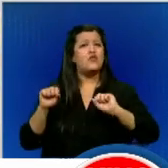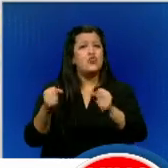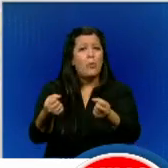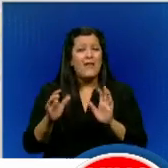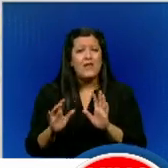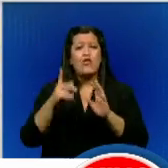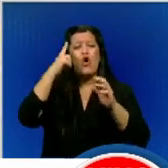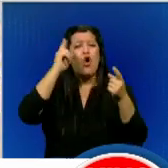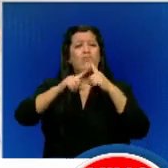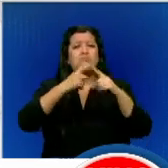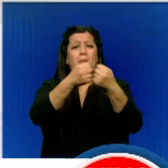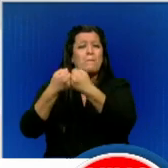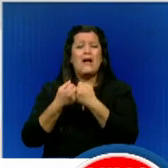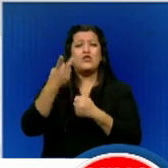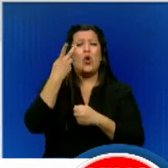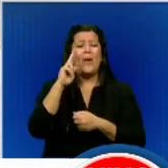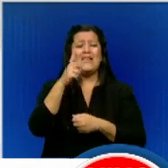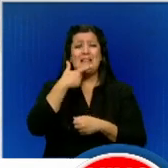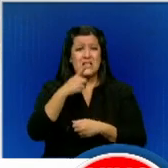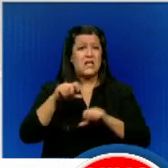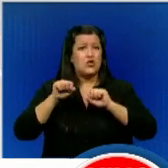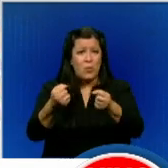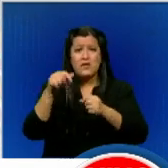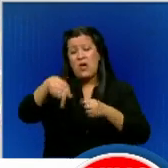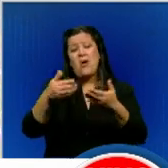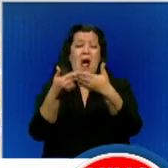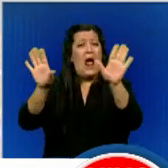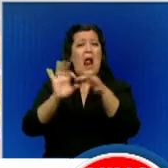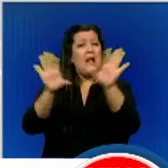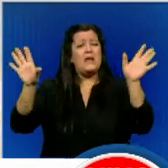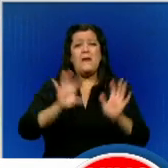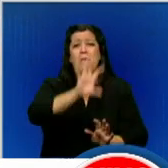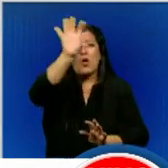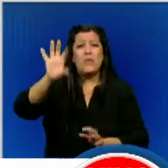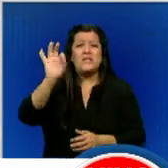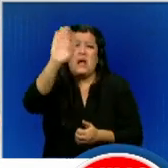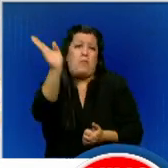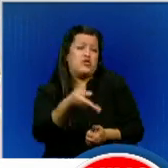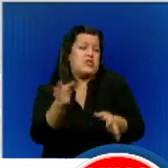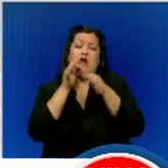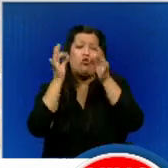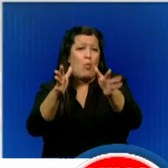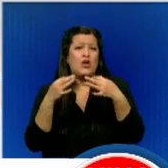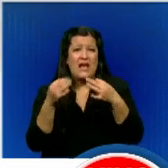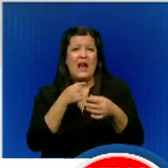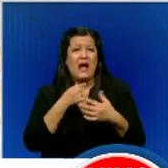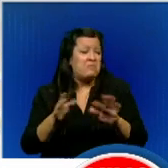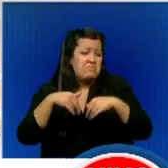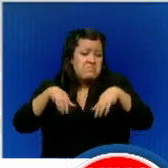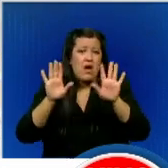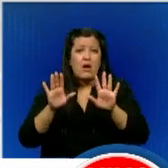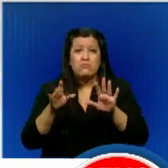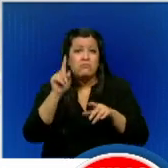el pacto del 2017 ahora se libera o sea las provincias pueden poner cualquier alícuota a la intermediación financiera cuál va a ser el